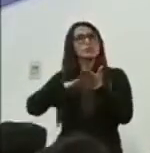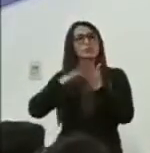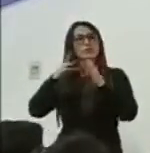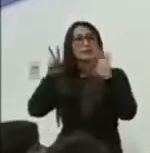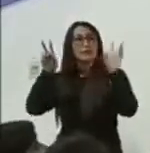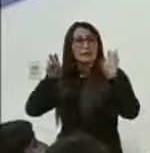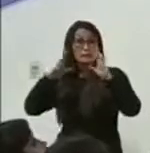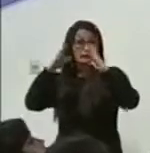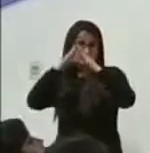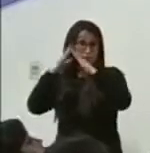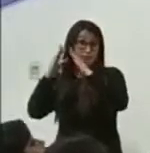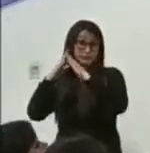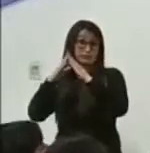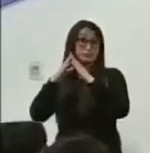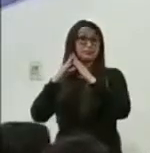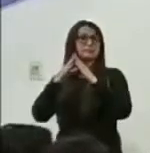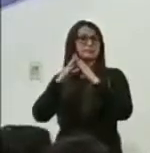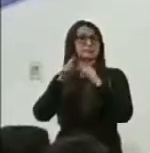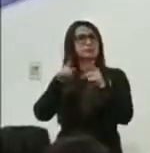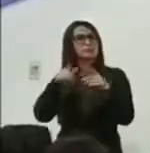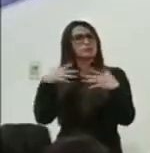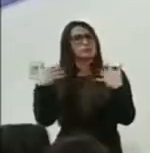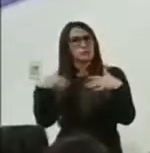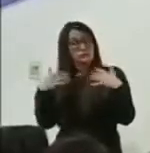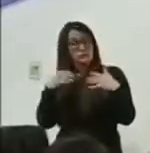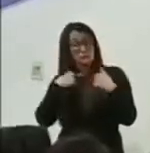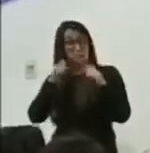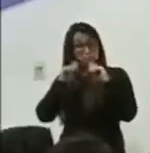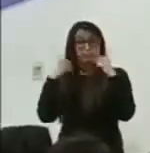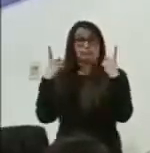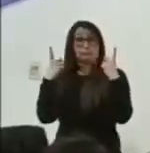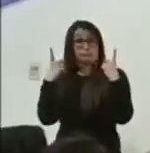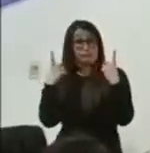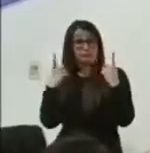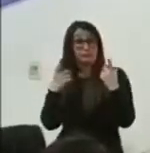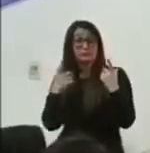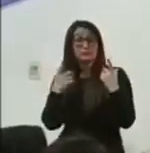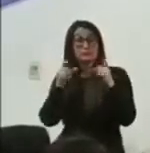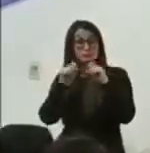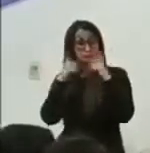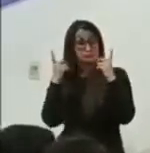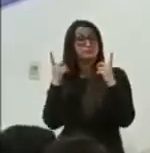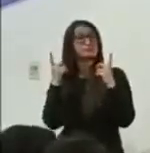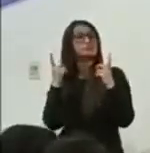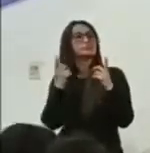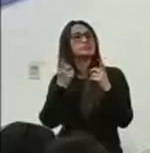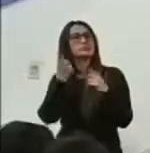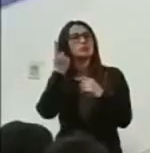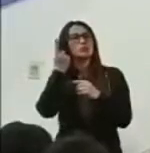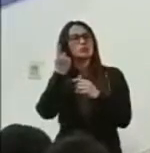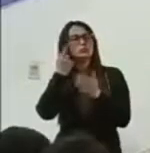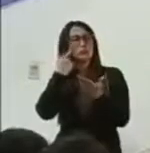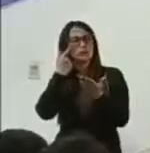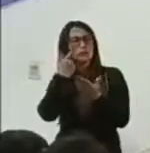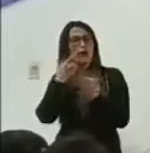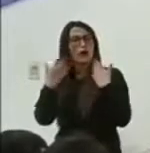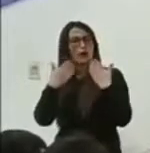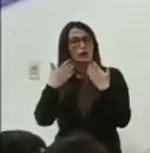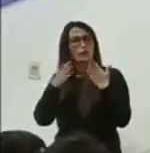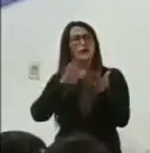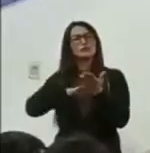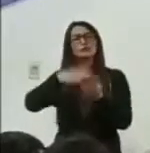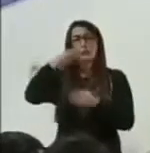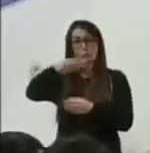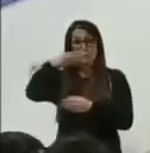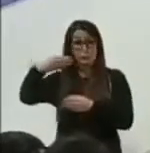vivienda que me llamó poderosamente la impresión, la atención. Un artículo de la